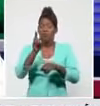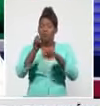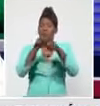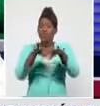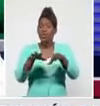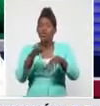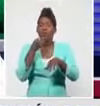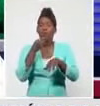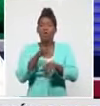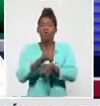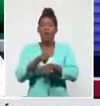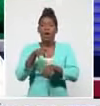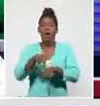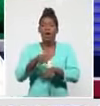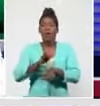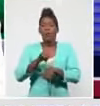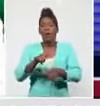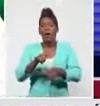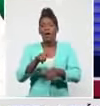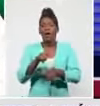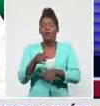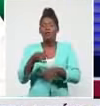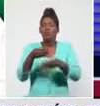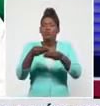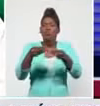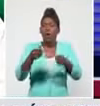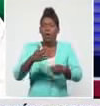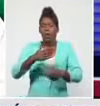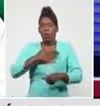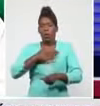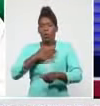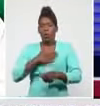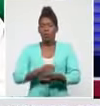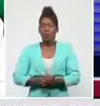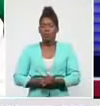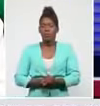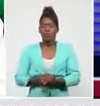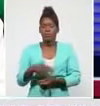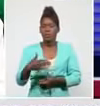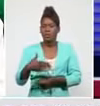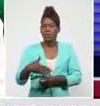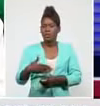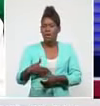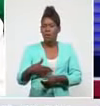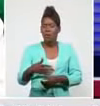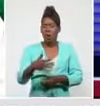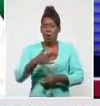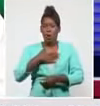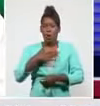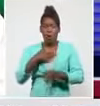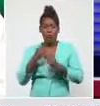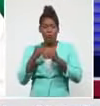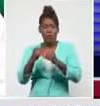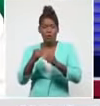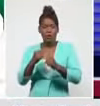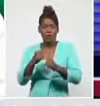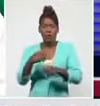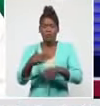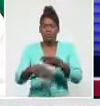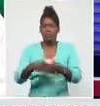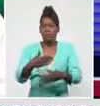una característica. ¿Qué es lo que hace que incluso en algunas ocasiones algunas enfermedades virales no se